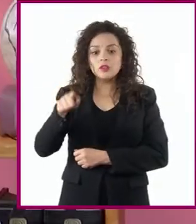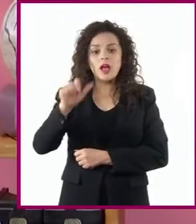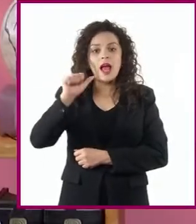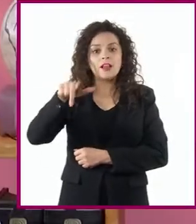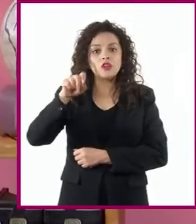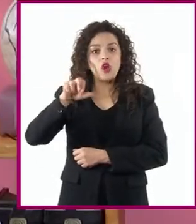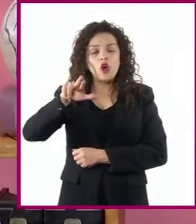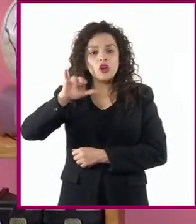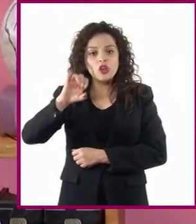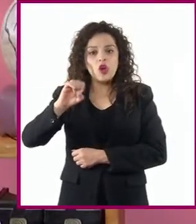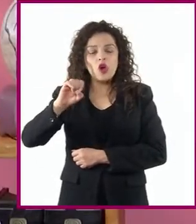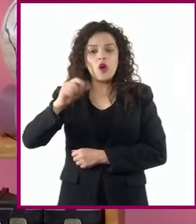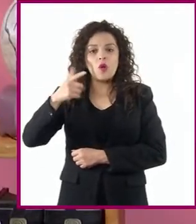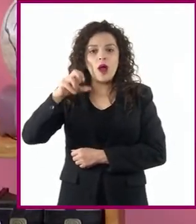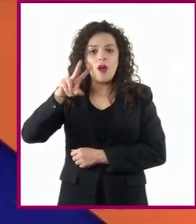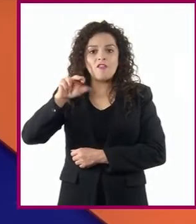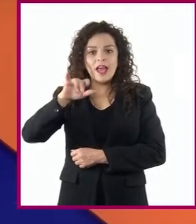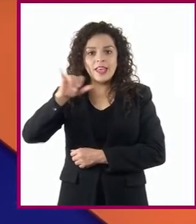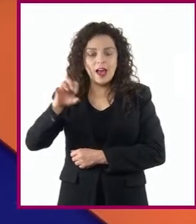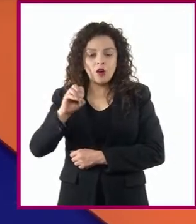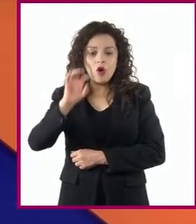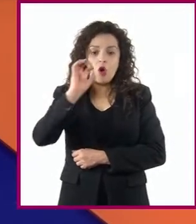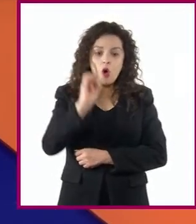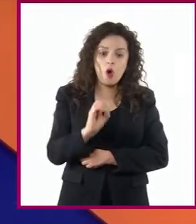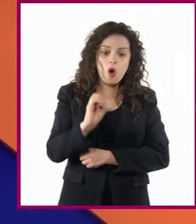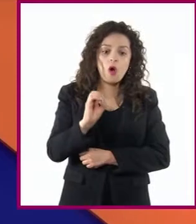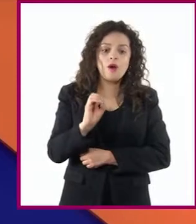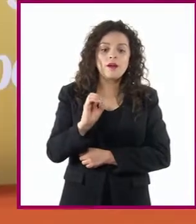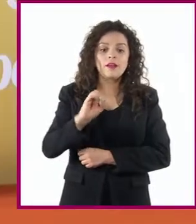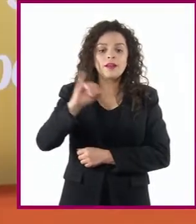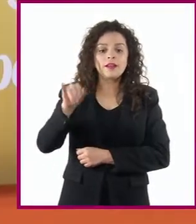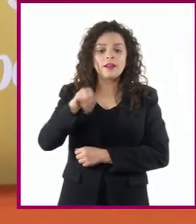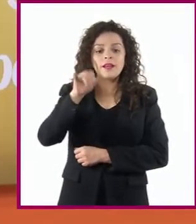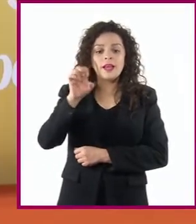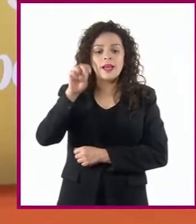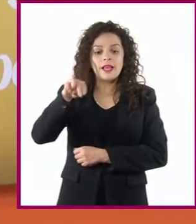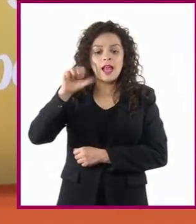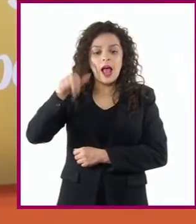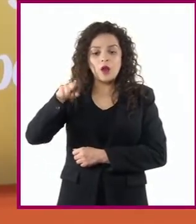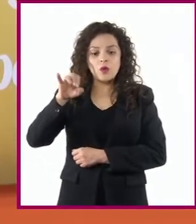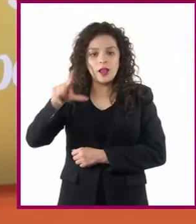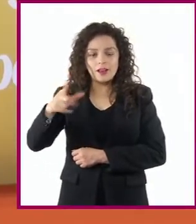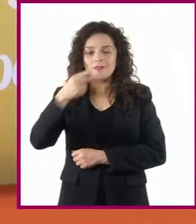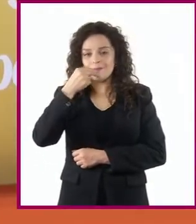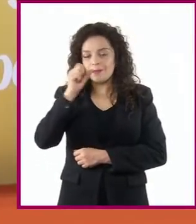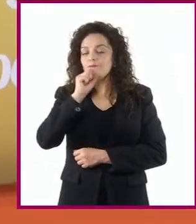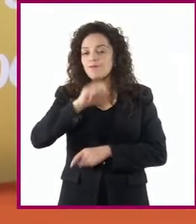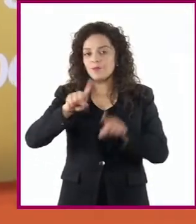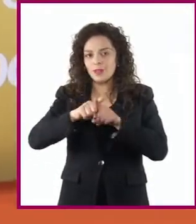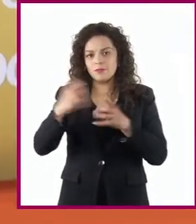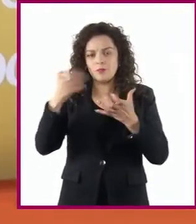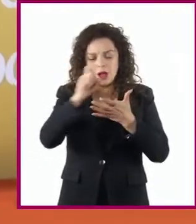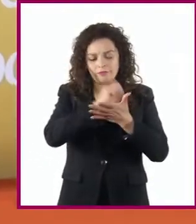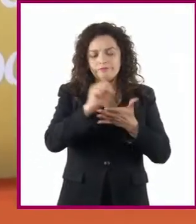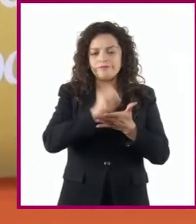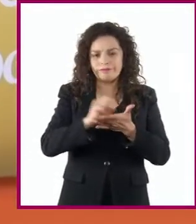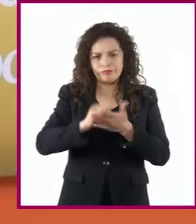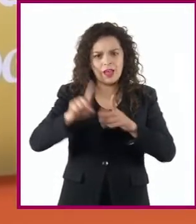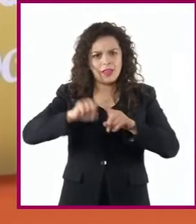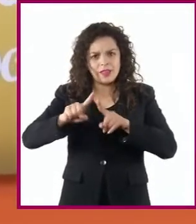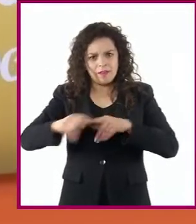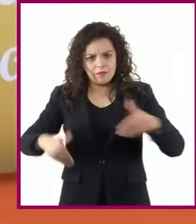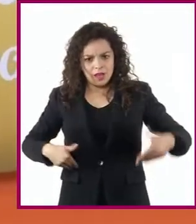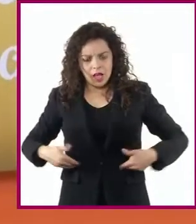y Becket o El honor de Dios de Jean Anouilh, así como un fragmento del texto narrativo de